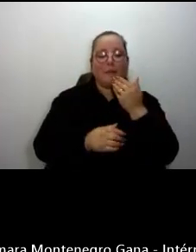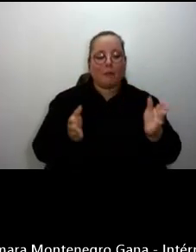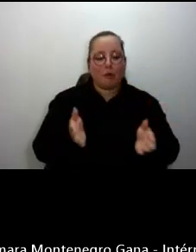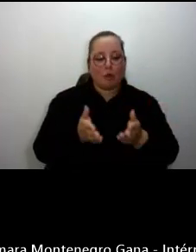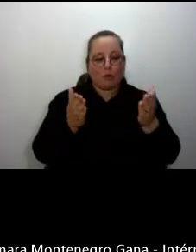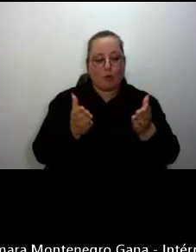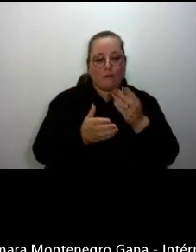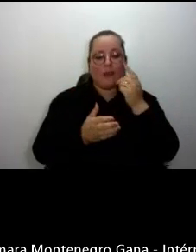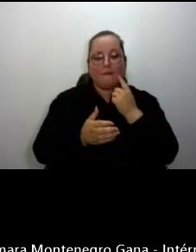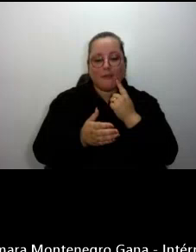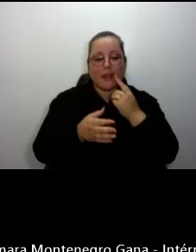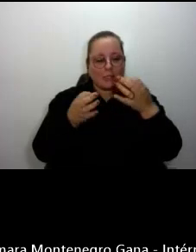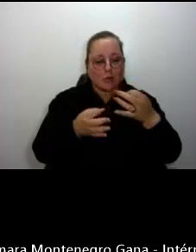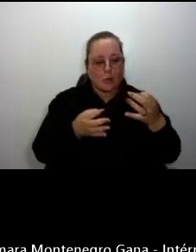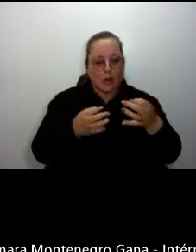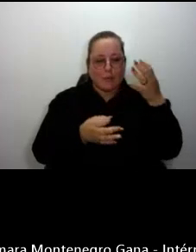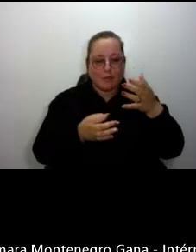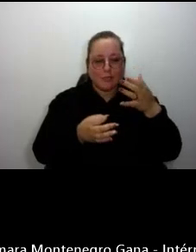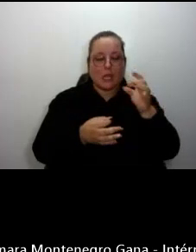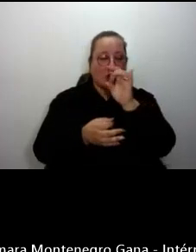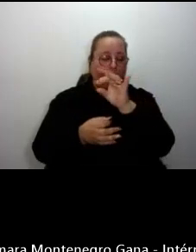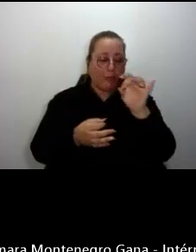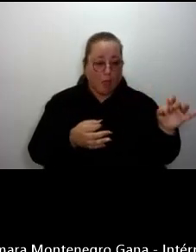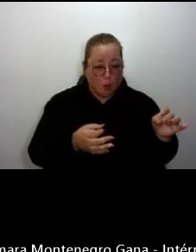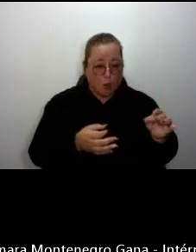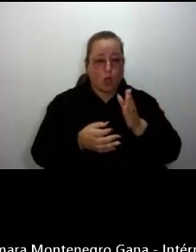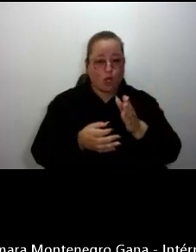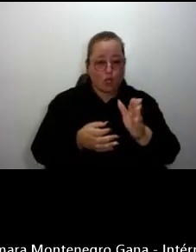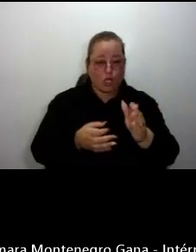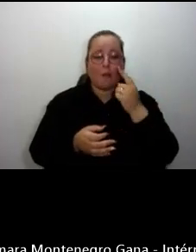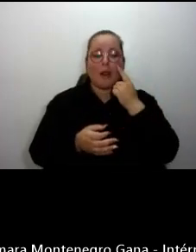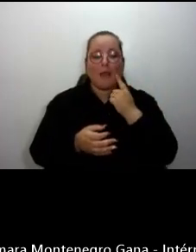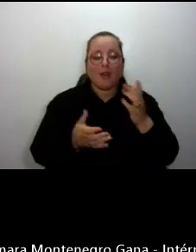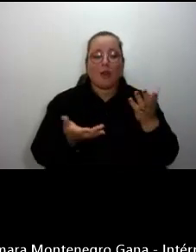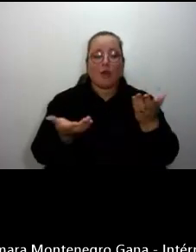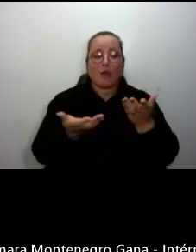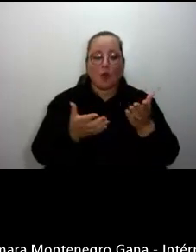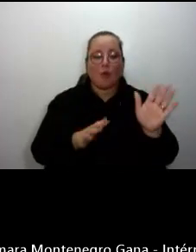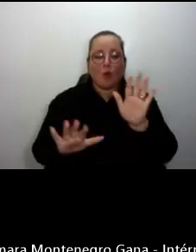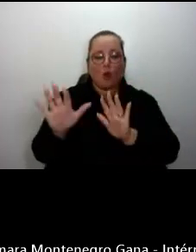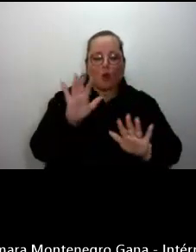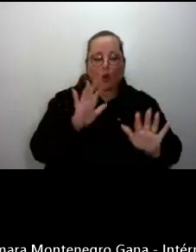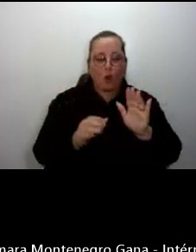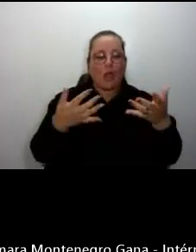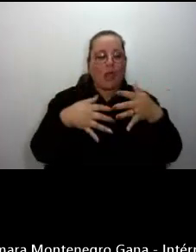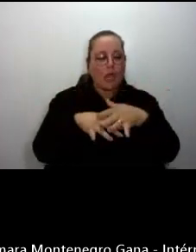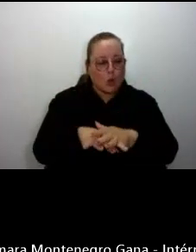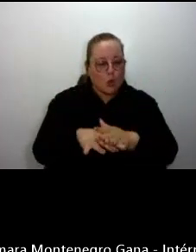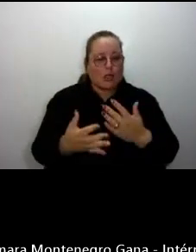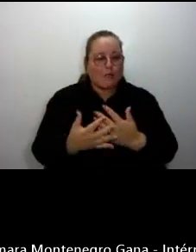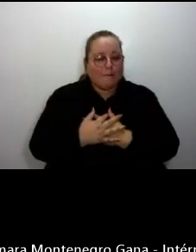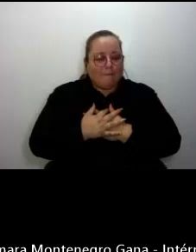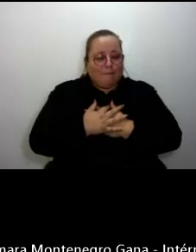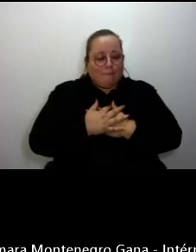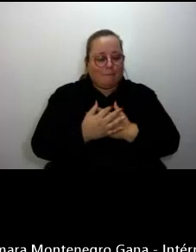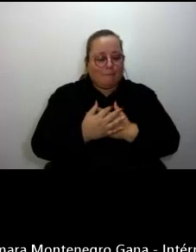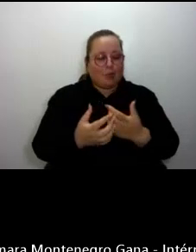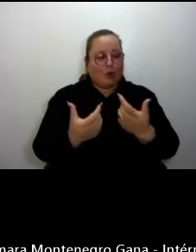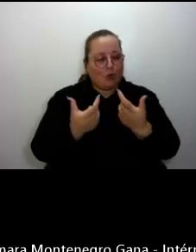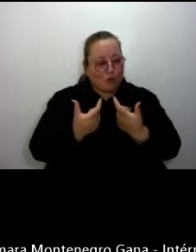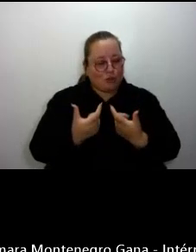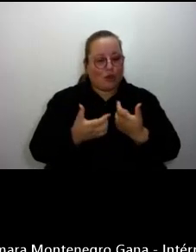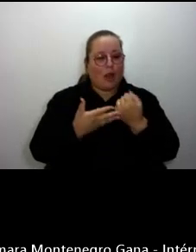los equipos educativos, ¿verdad?, en estrategias inclusivas y contención emocional y conductual, y esto también es uno de los elementos que manifiesta